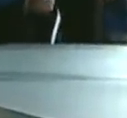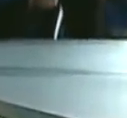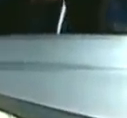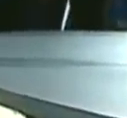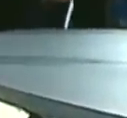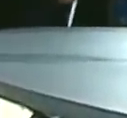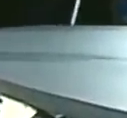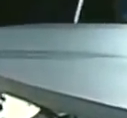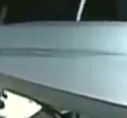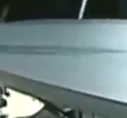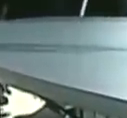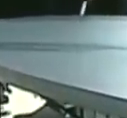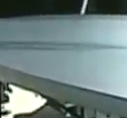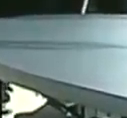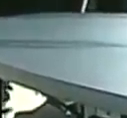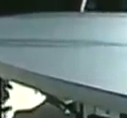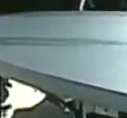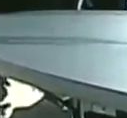Galicio del Callao.